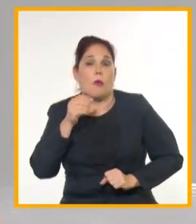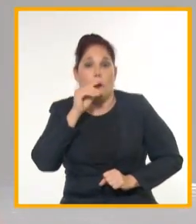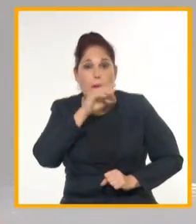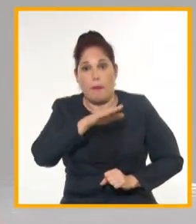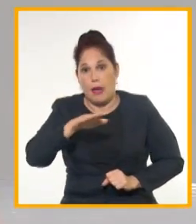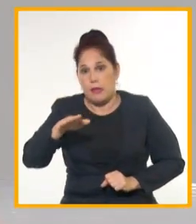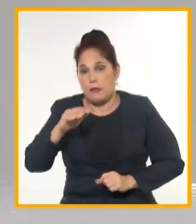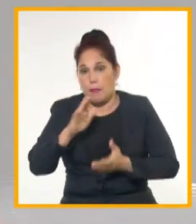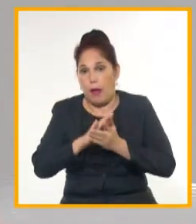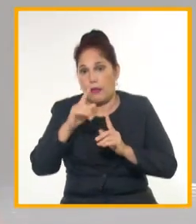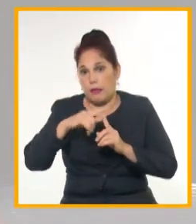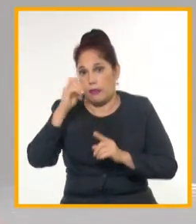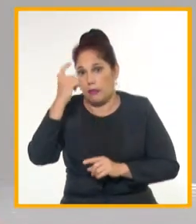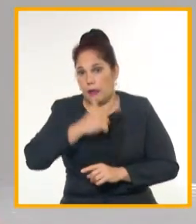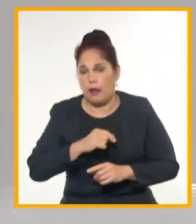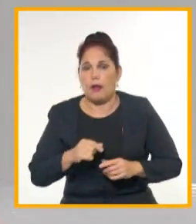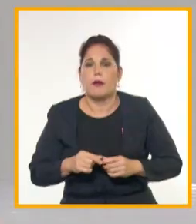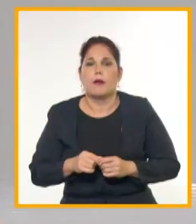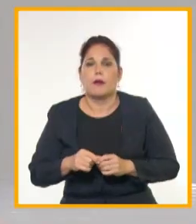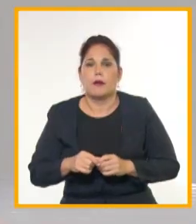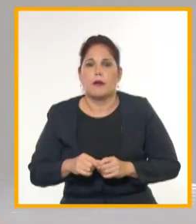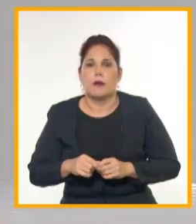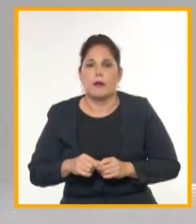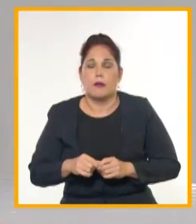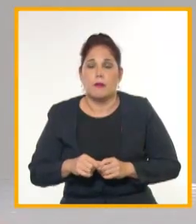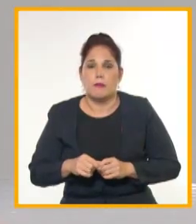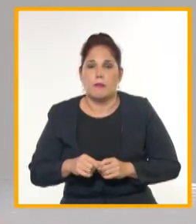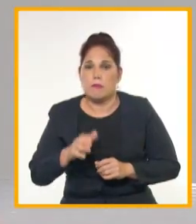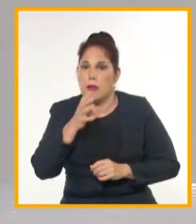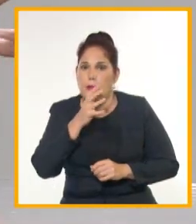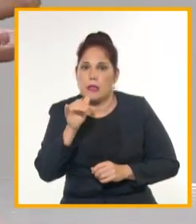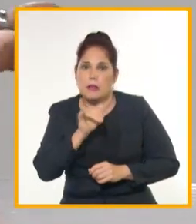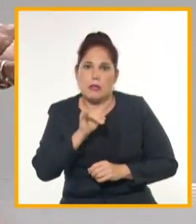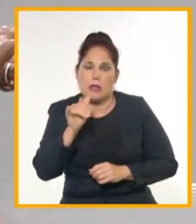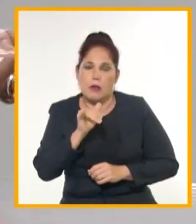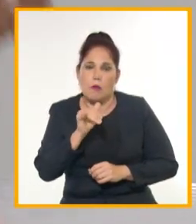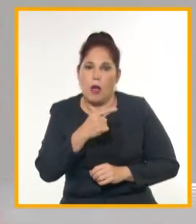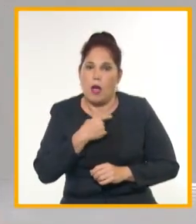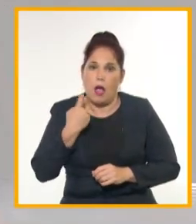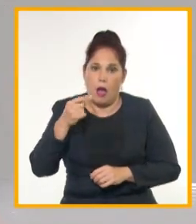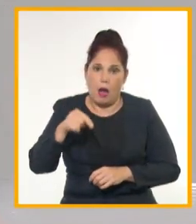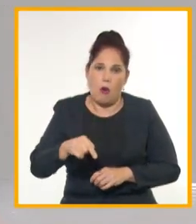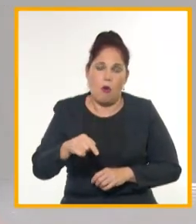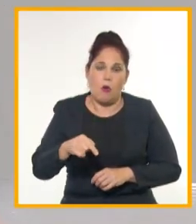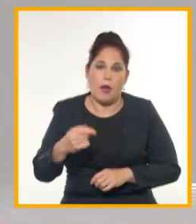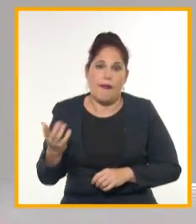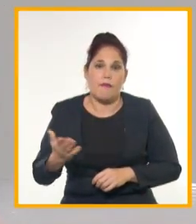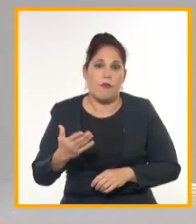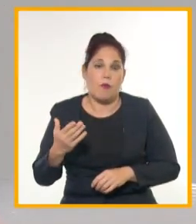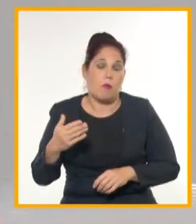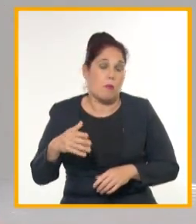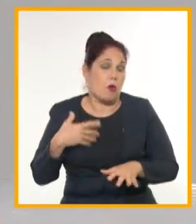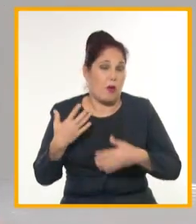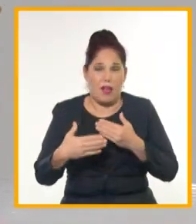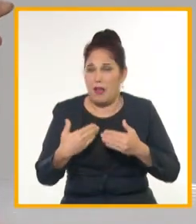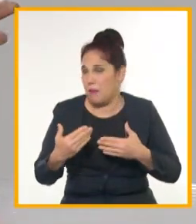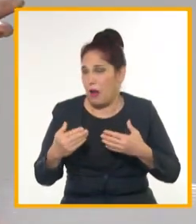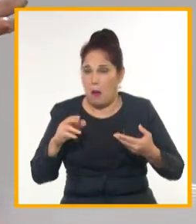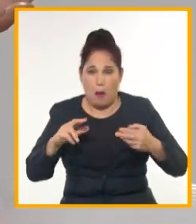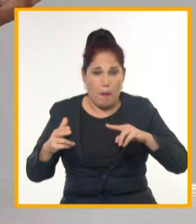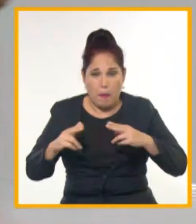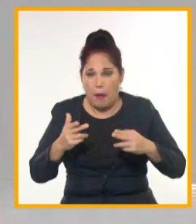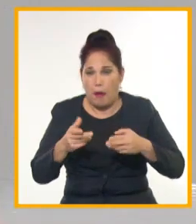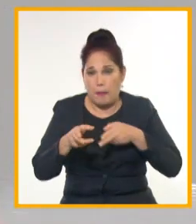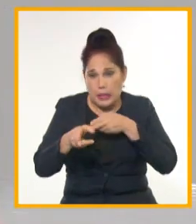No creo que una ciudadanía que está viendo también todo lo que está ocurriendo con una violencia que no cesa y que los militares están contribuyendo a